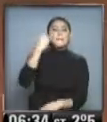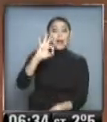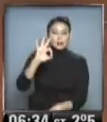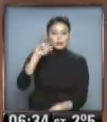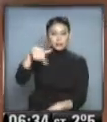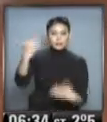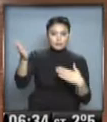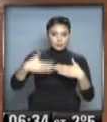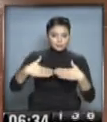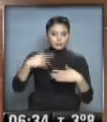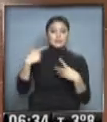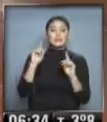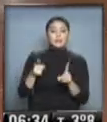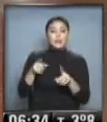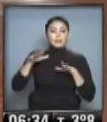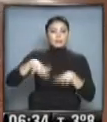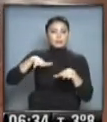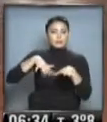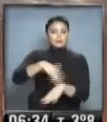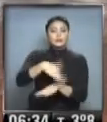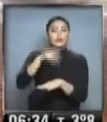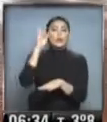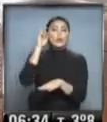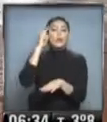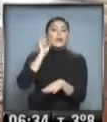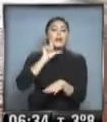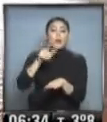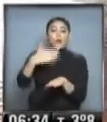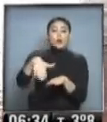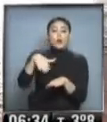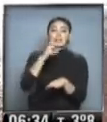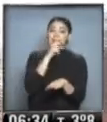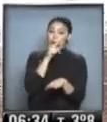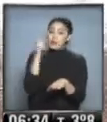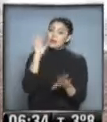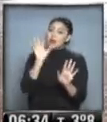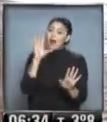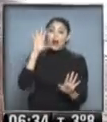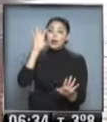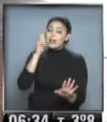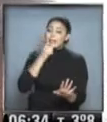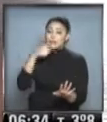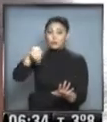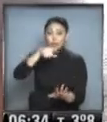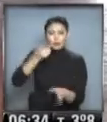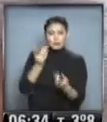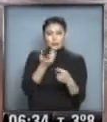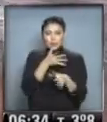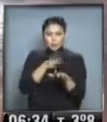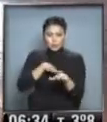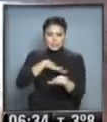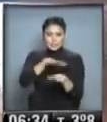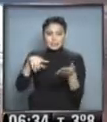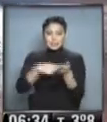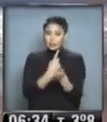el lugar de concentración de esta movilización va a ser el 9 de julio y San Juan, así que tengan en cuenta para quienes tengan que transitar hacia la zona